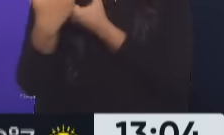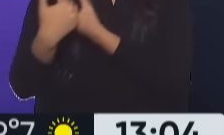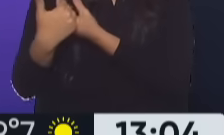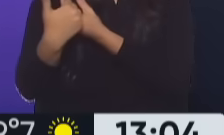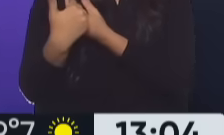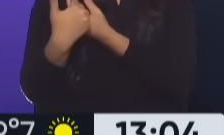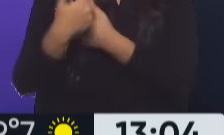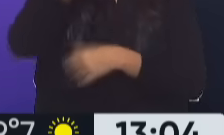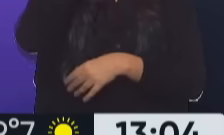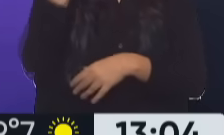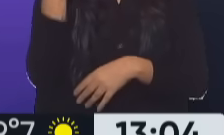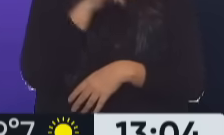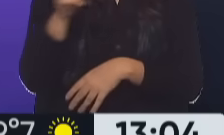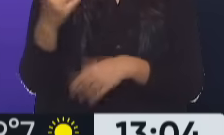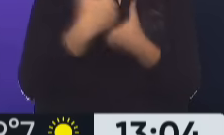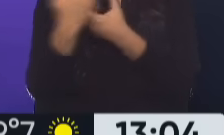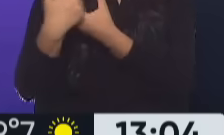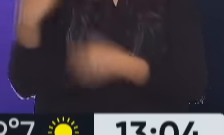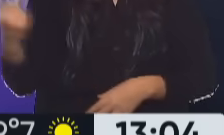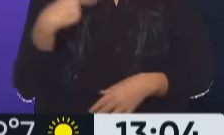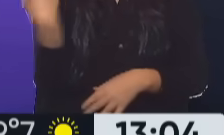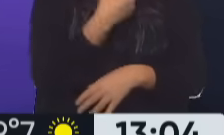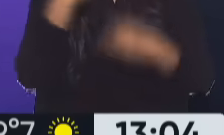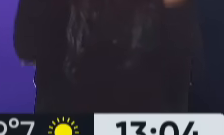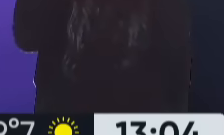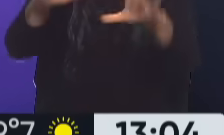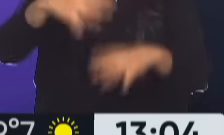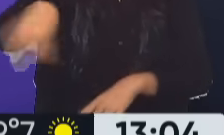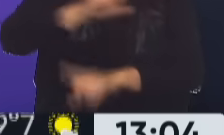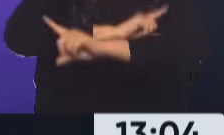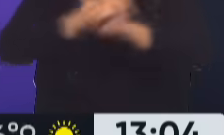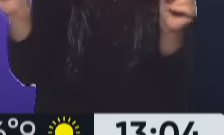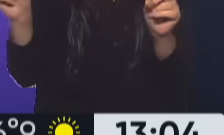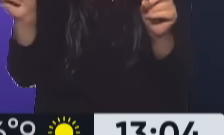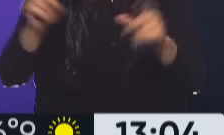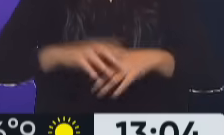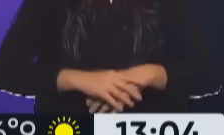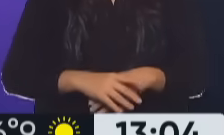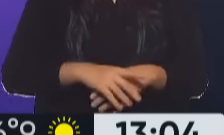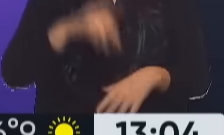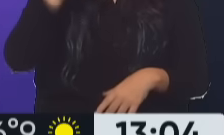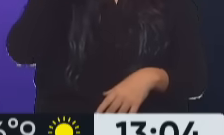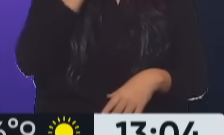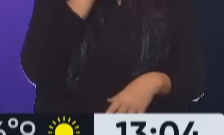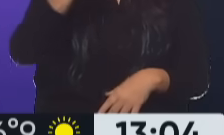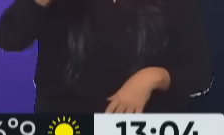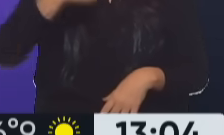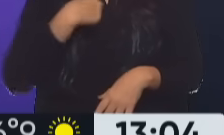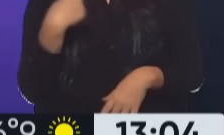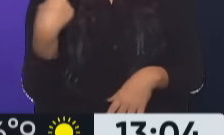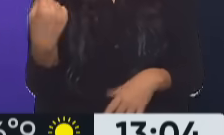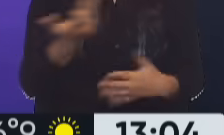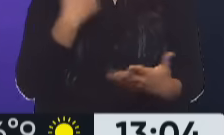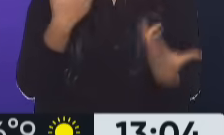votaron este domingo 22. No los vamos a abandonar, tanto Luis como yo, siempre los vamos